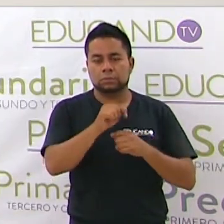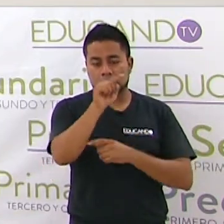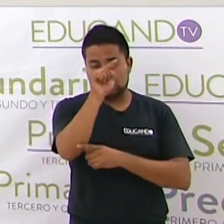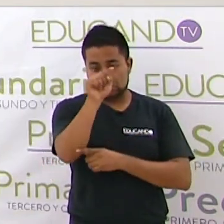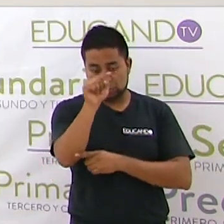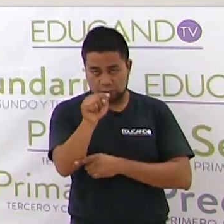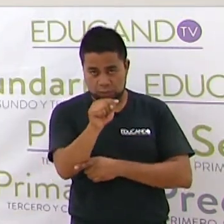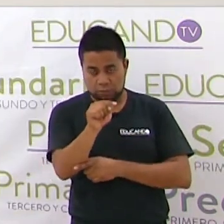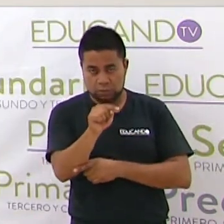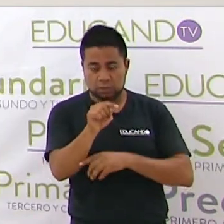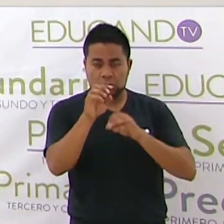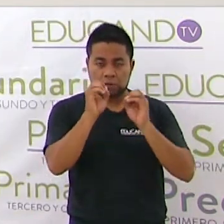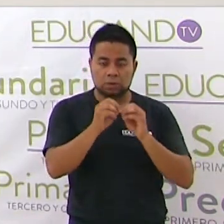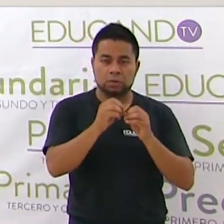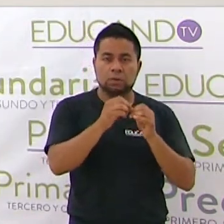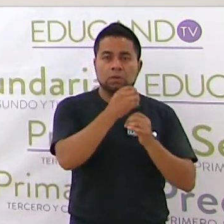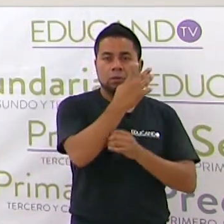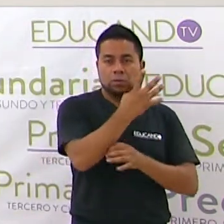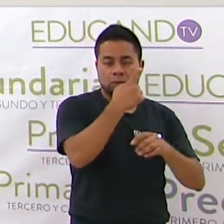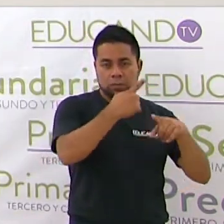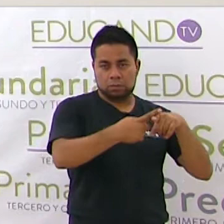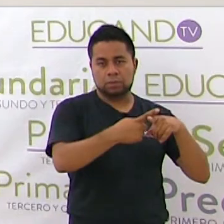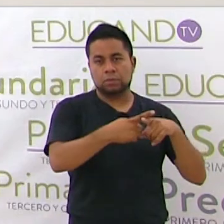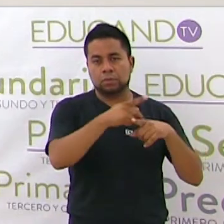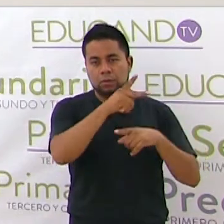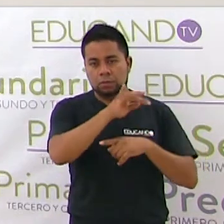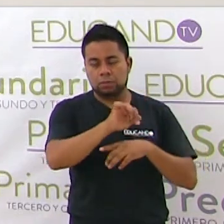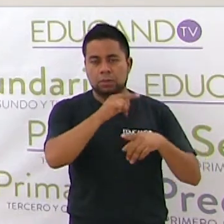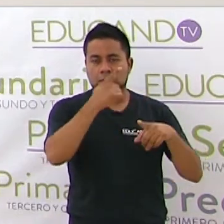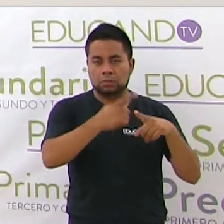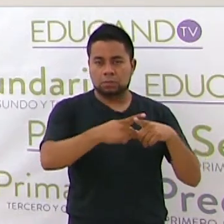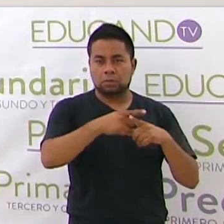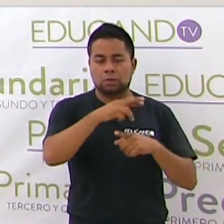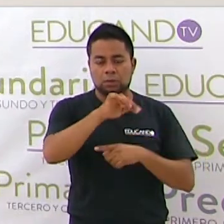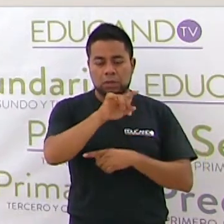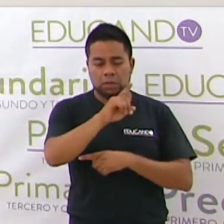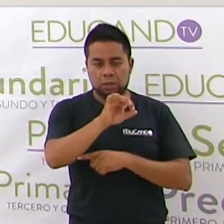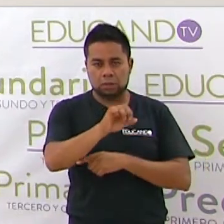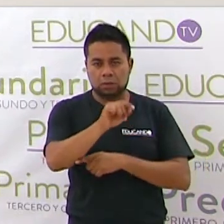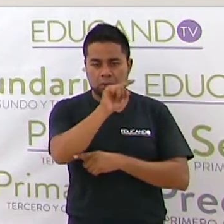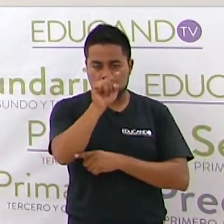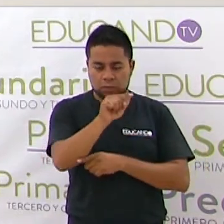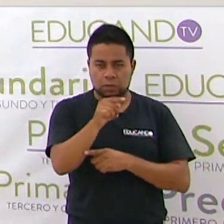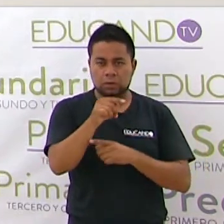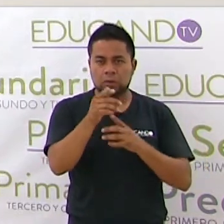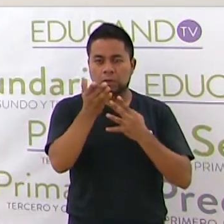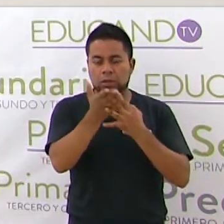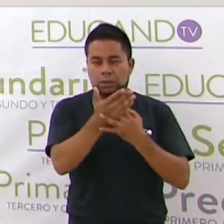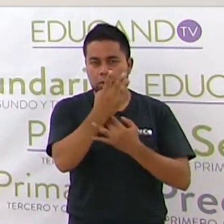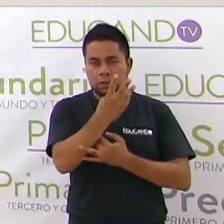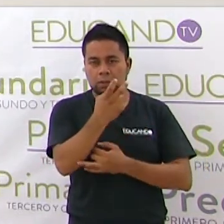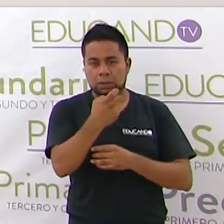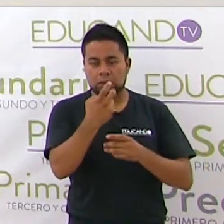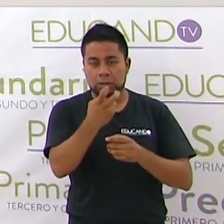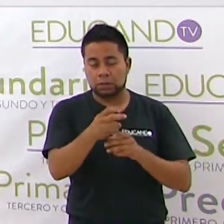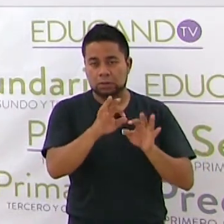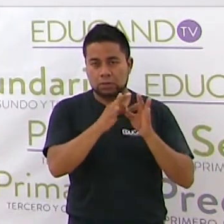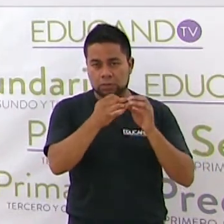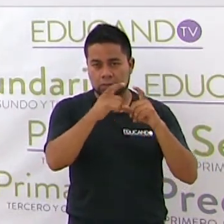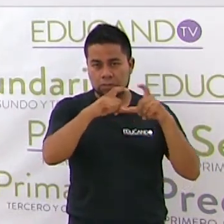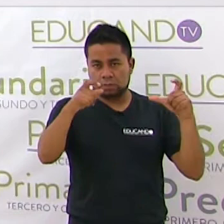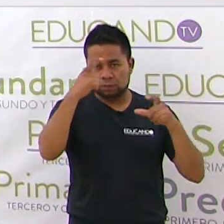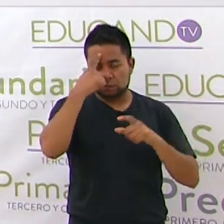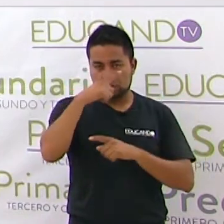cúbico, o 4 por pi por radio cúbico sobre 3. Esta es la fórmula para calcular